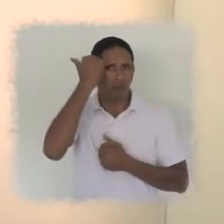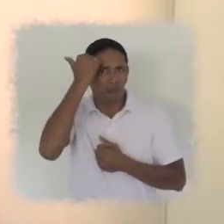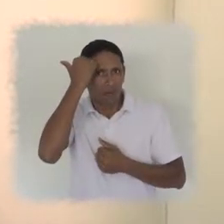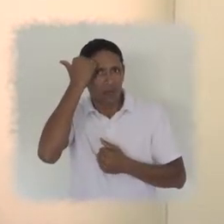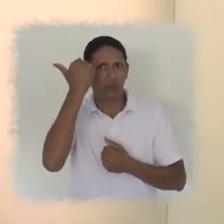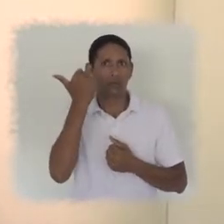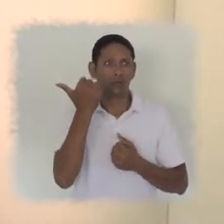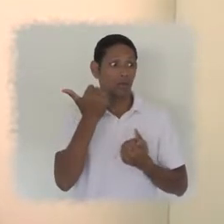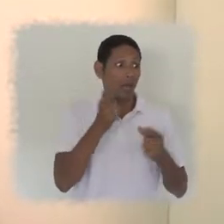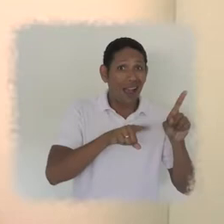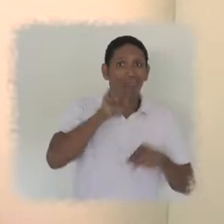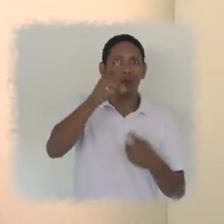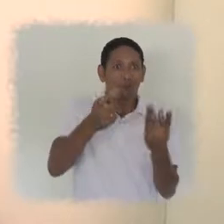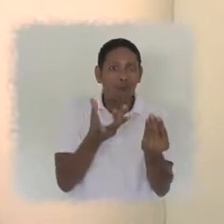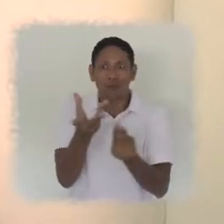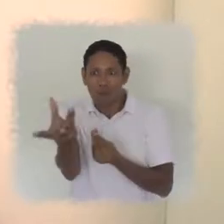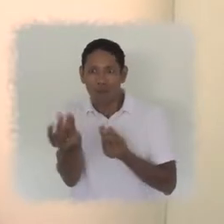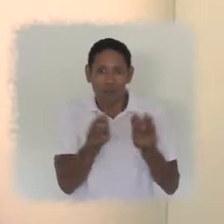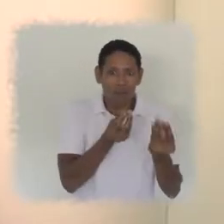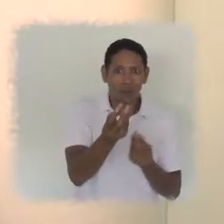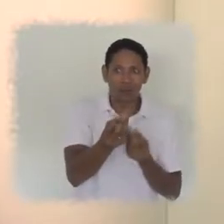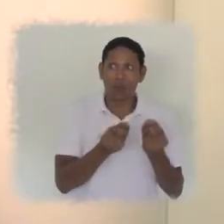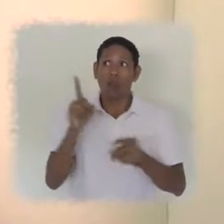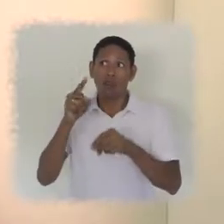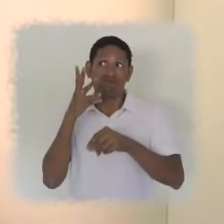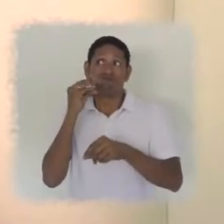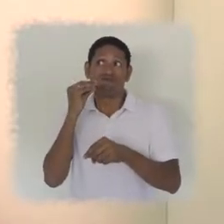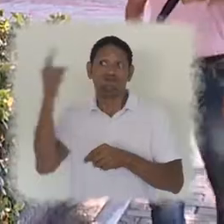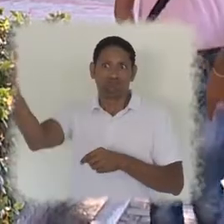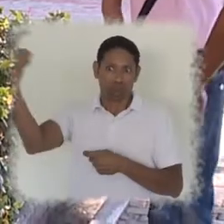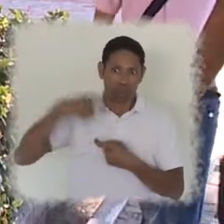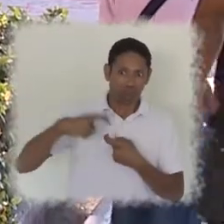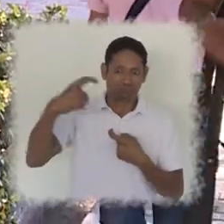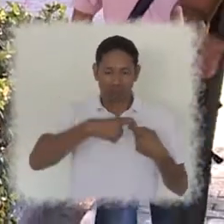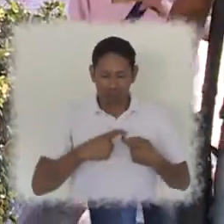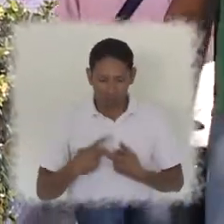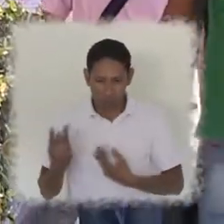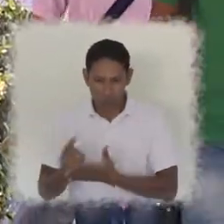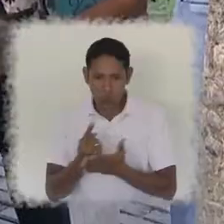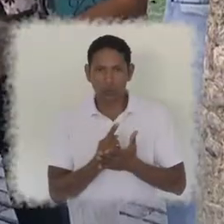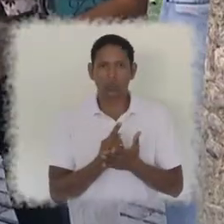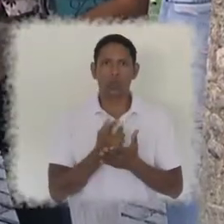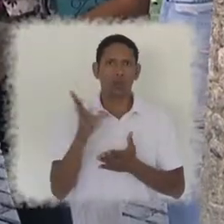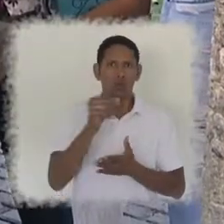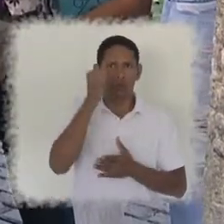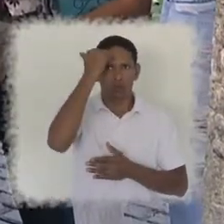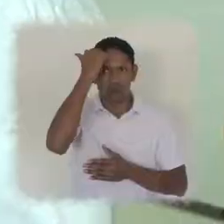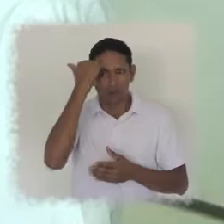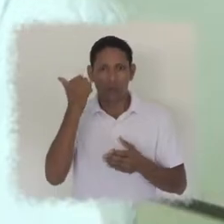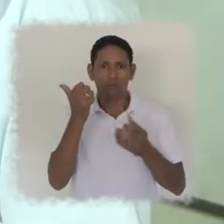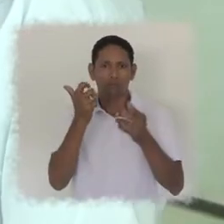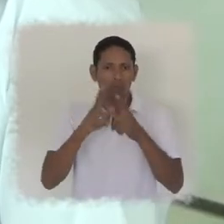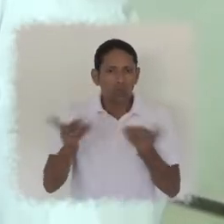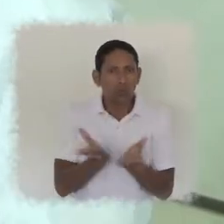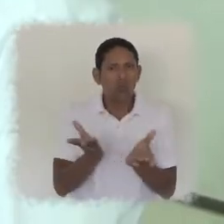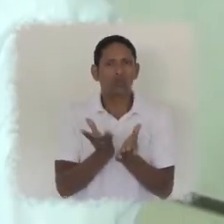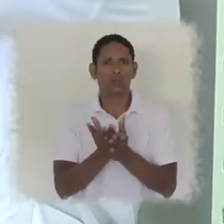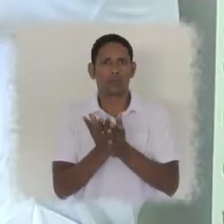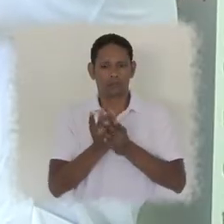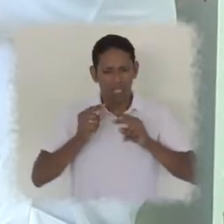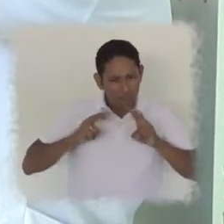con profesores, con diferentes grupos de interés al interior y asesorías externas. El reglamento, que será aplicable a estudiantes,